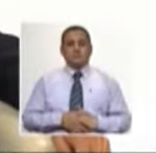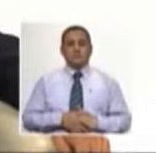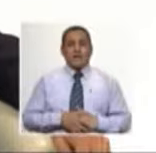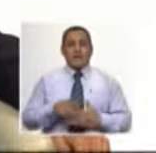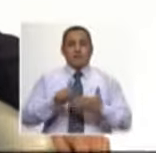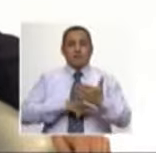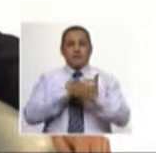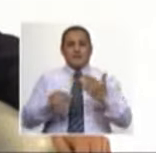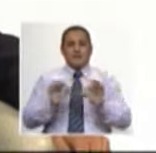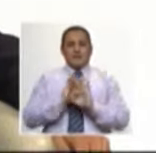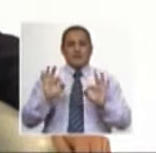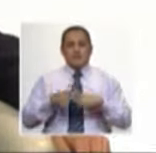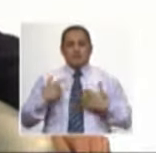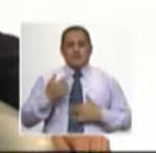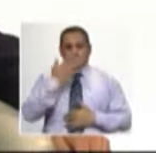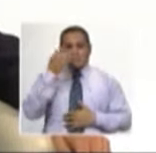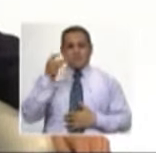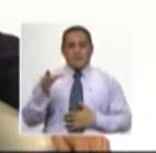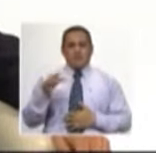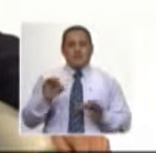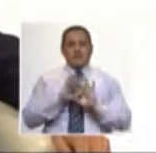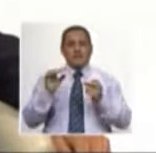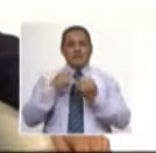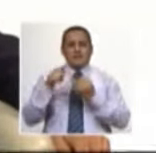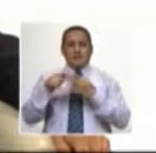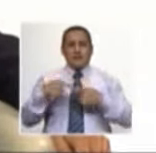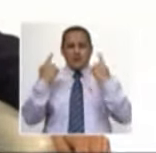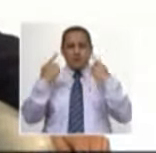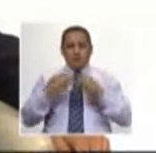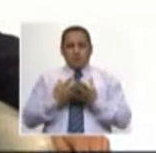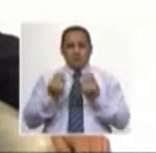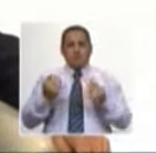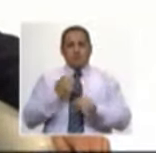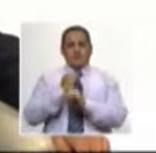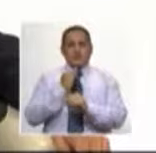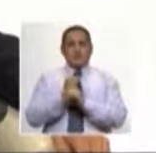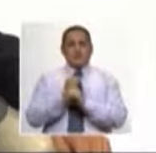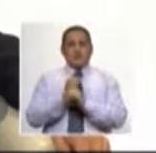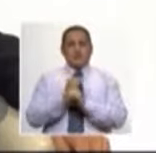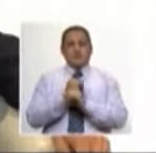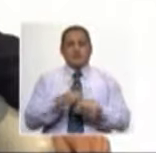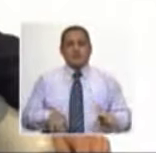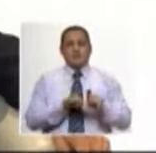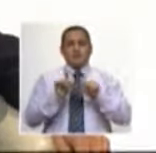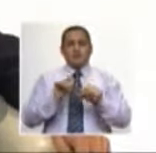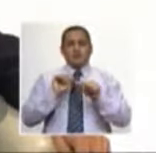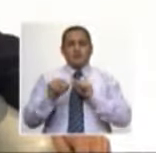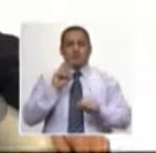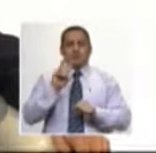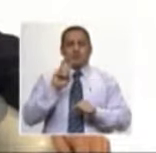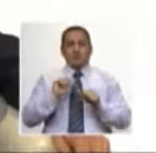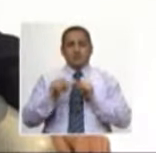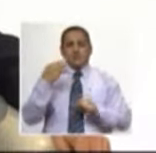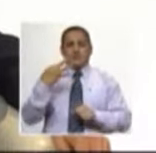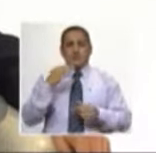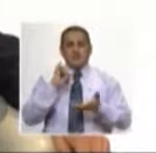prescribe que nadie puede ser discriminado, entre otras causas, por motivos de religión, y el artículo 2, inciso tercero, que